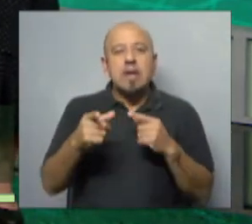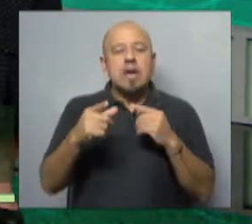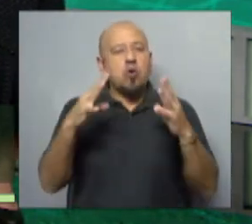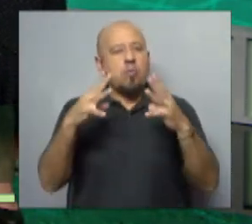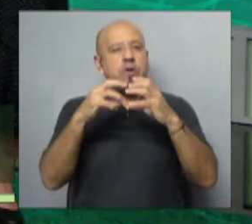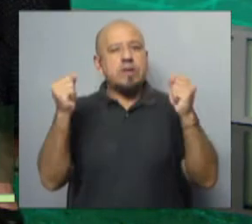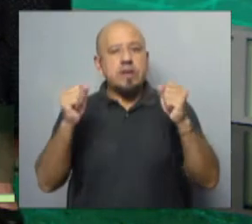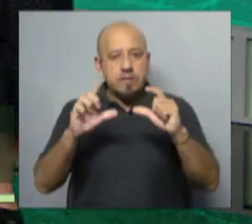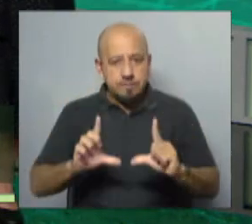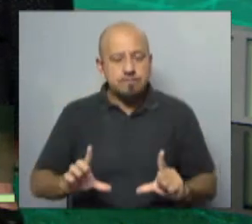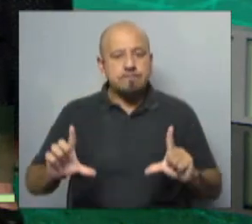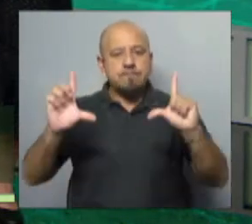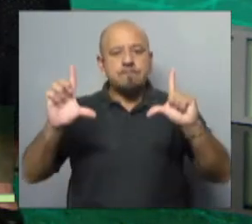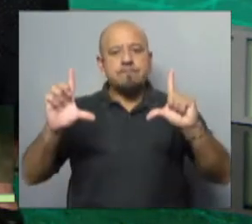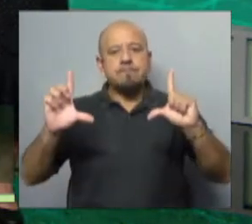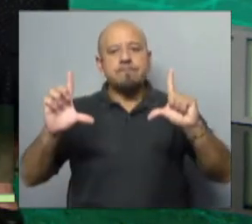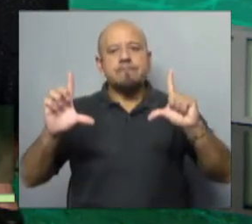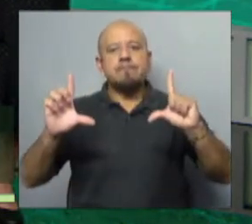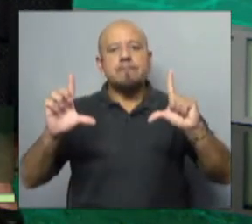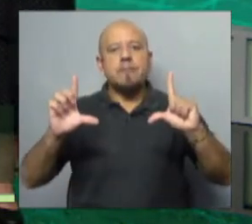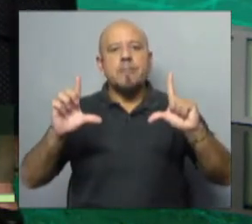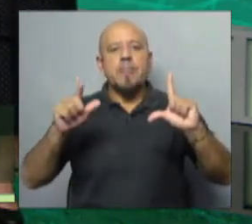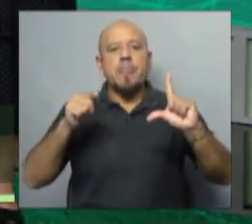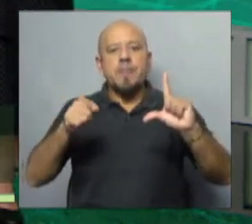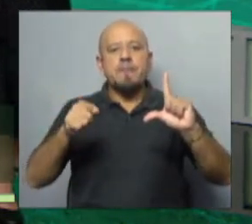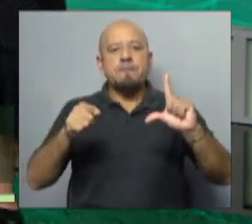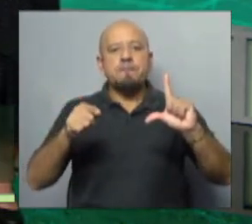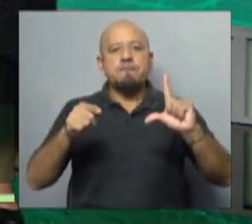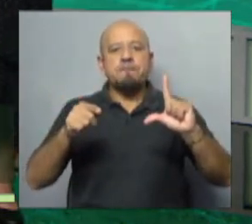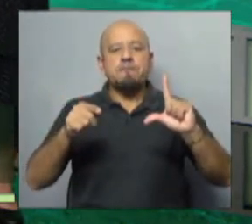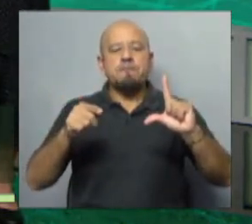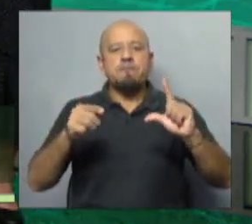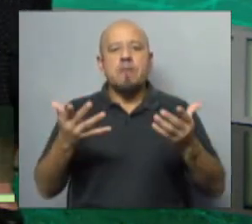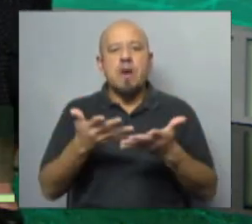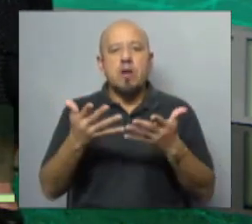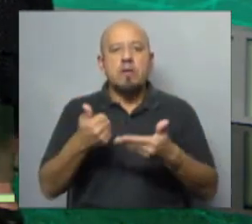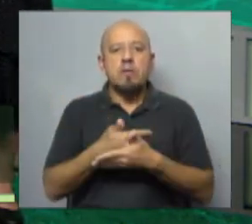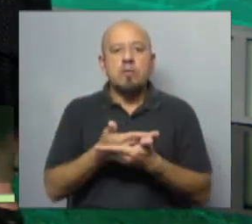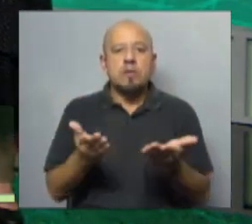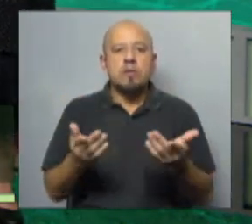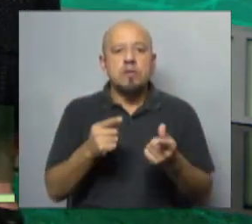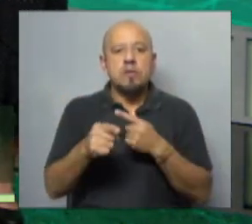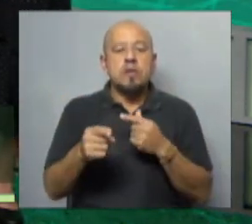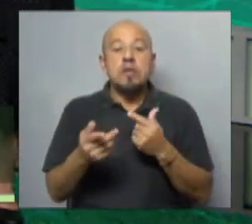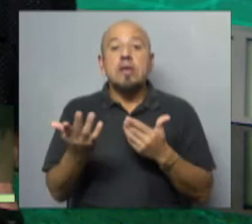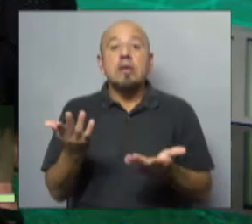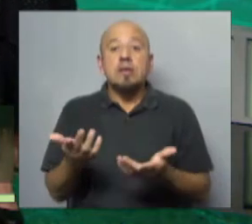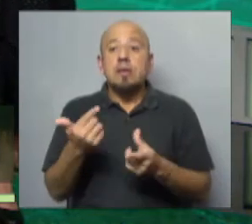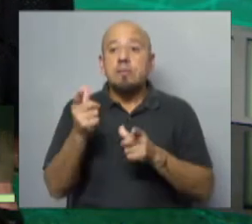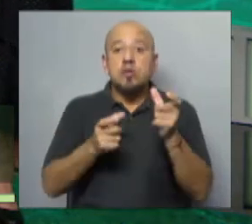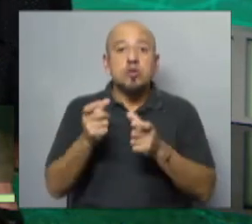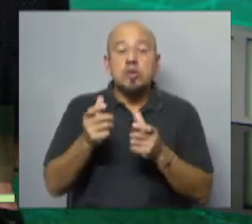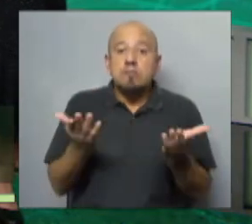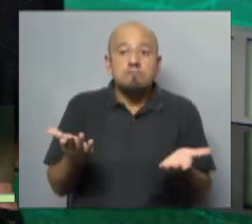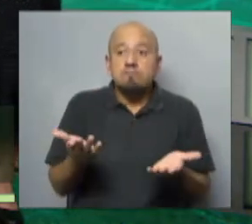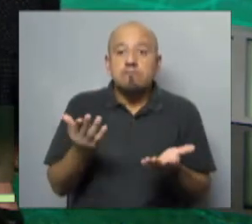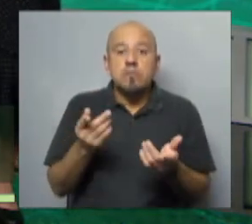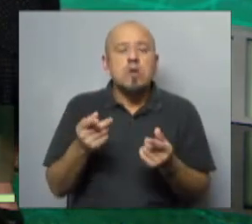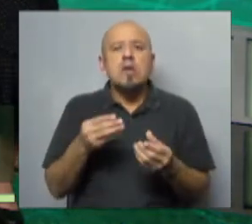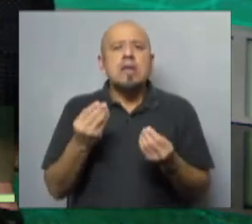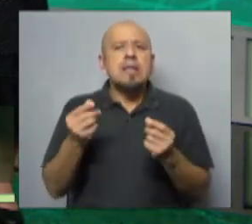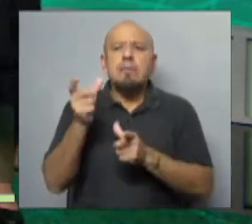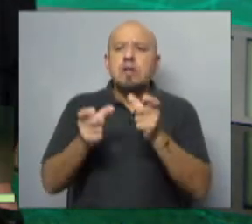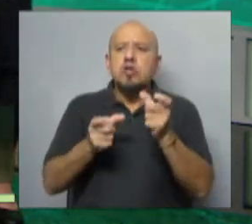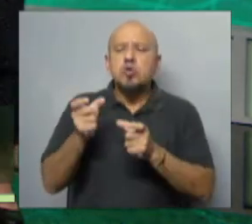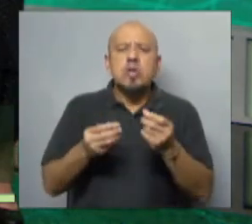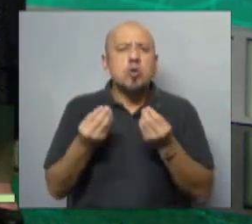vamos a ver a continuación que nos va a mostrar un poco la contracara de la desinformación que es se informan